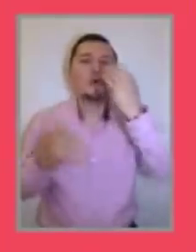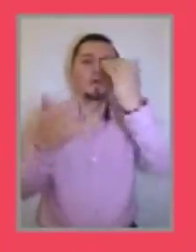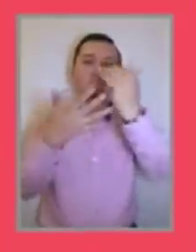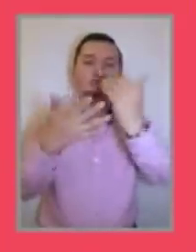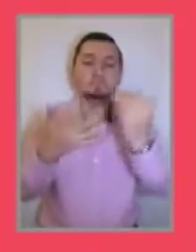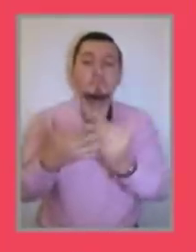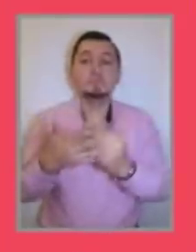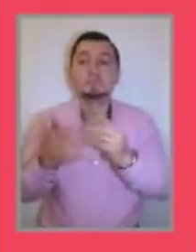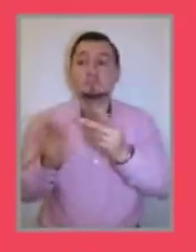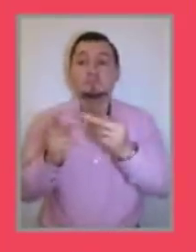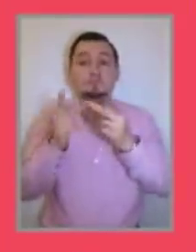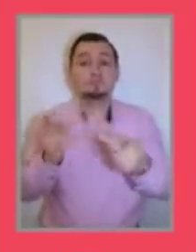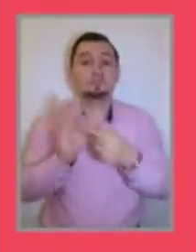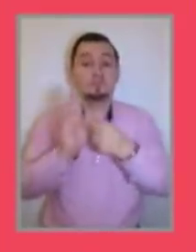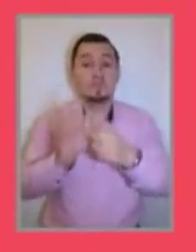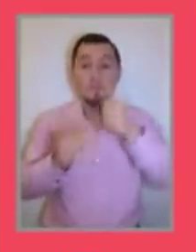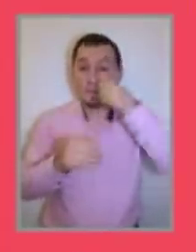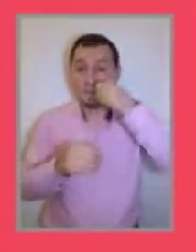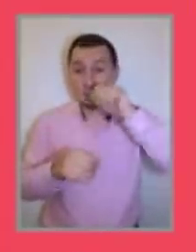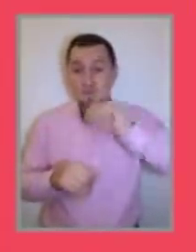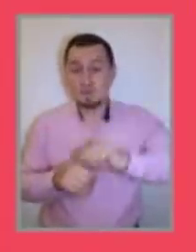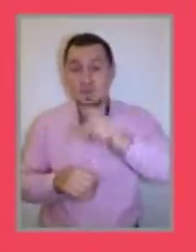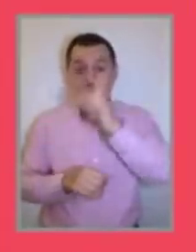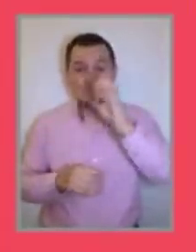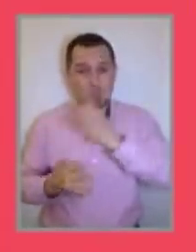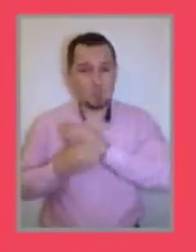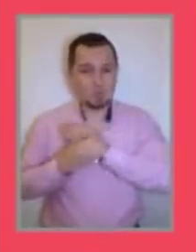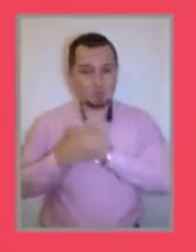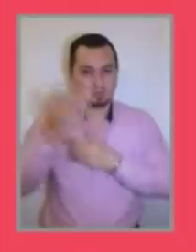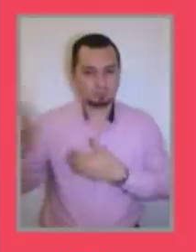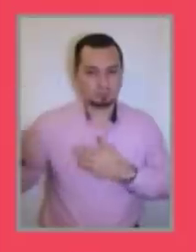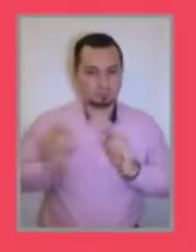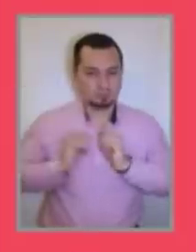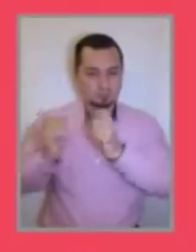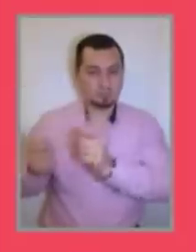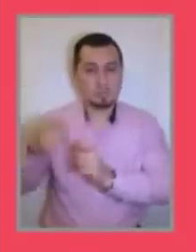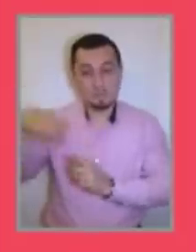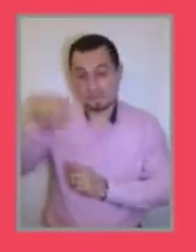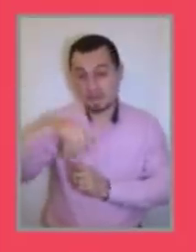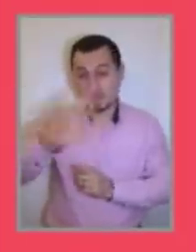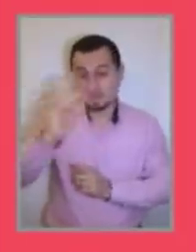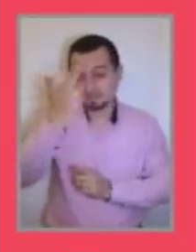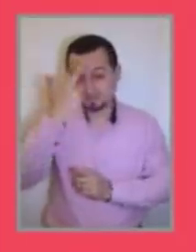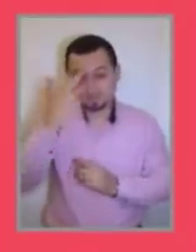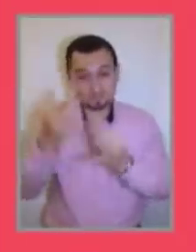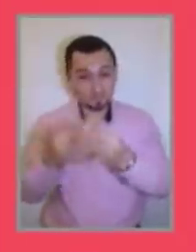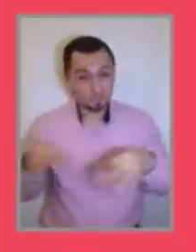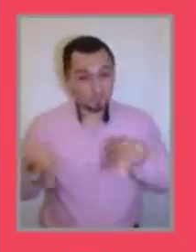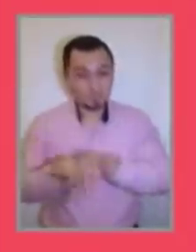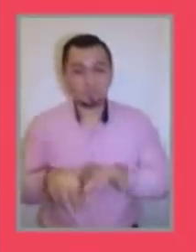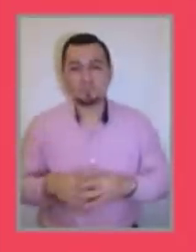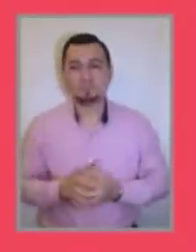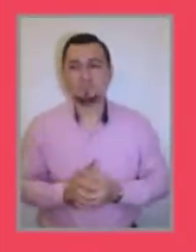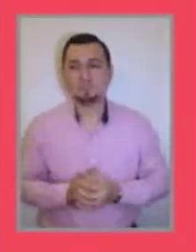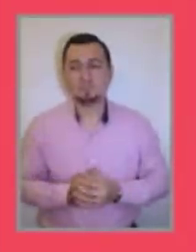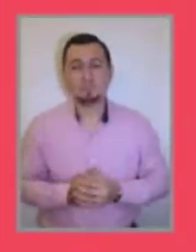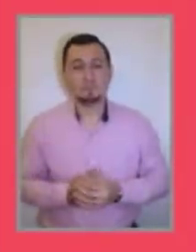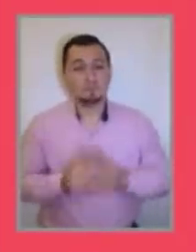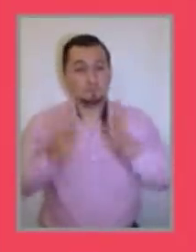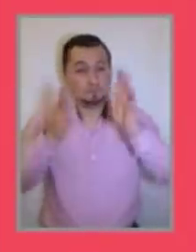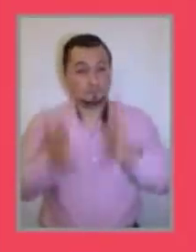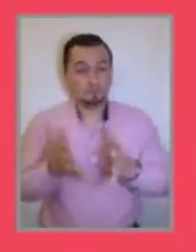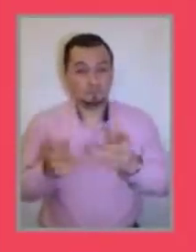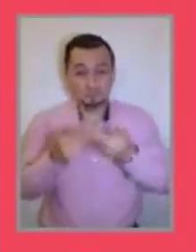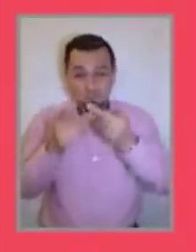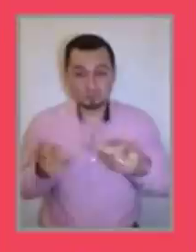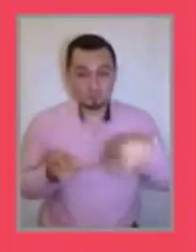va a presentar el secretario de Educación, recordándoles que estamos actualmente